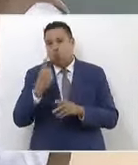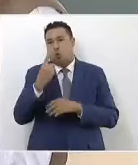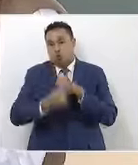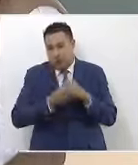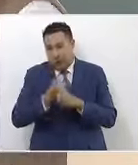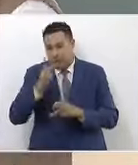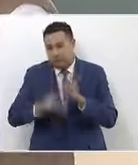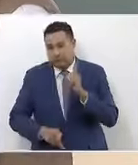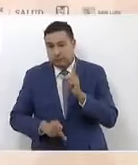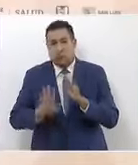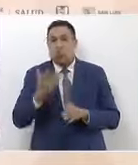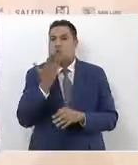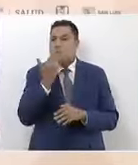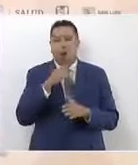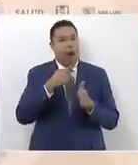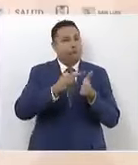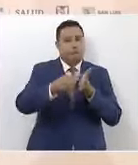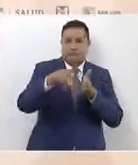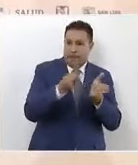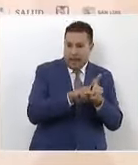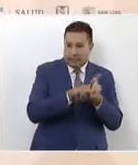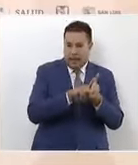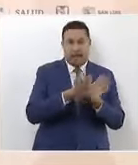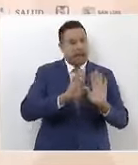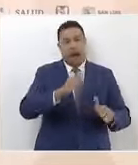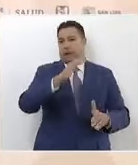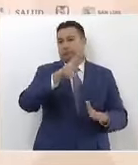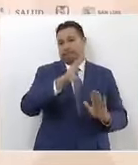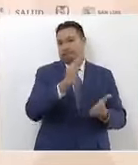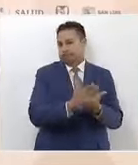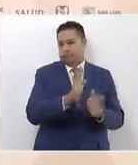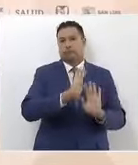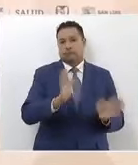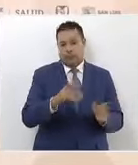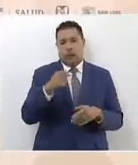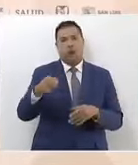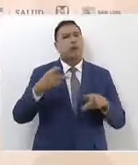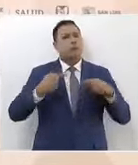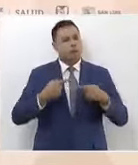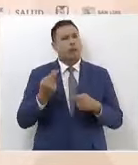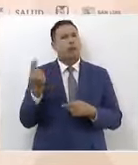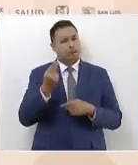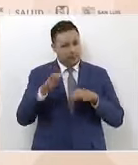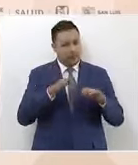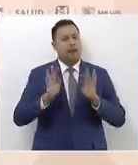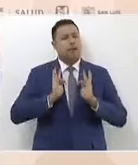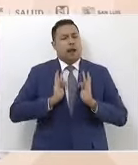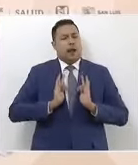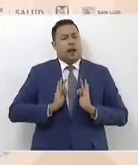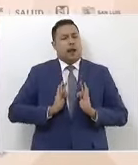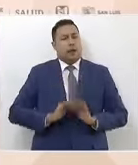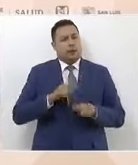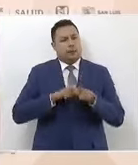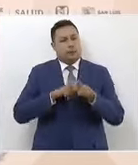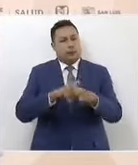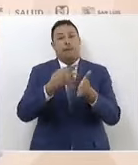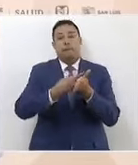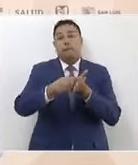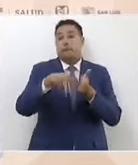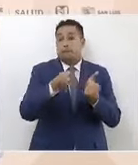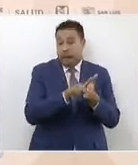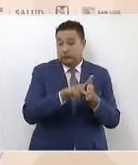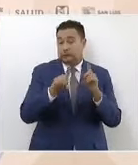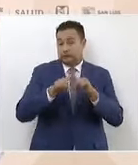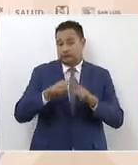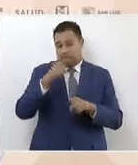que se tiene que acabar. Un sistema saludable tiene que partir por la tranquilidad de los trabajadores, por su basificación en todos los niveles